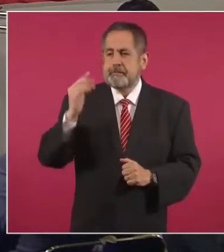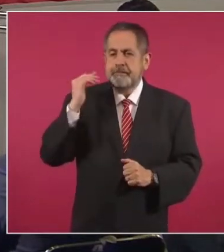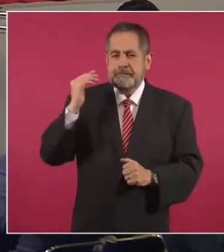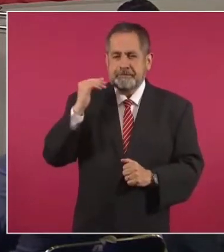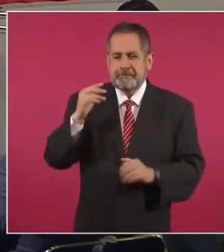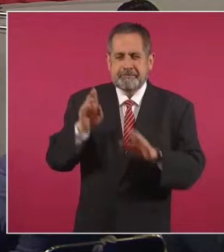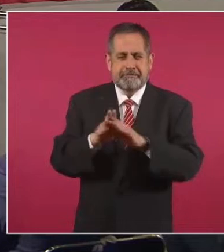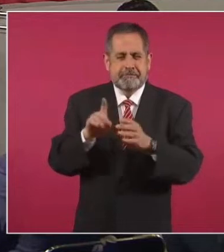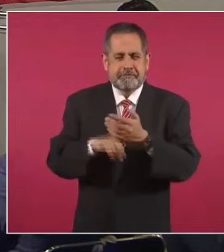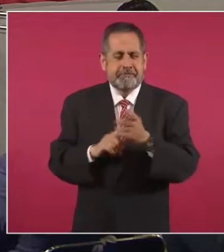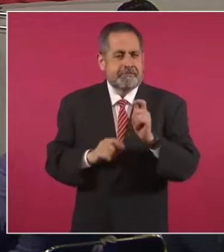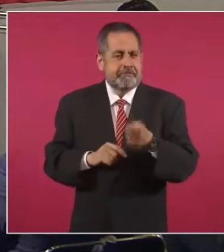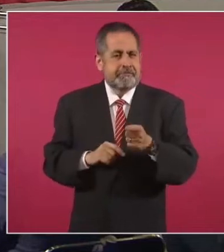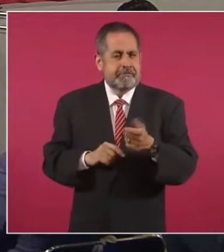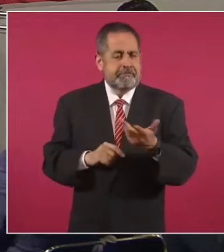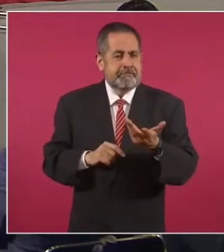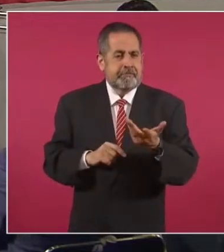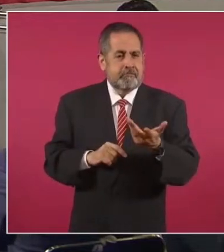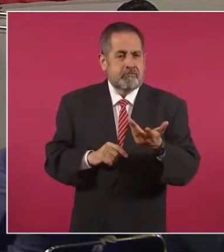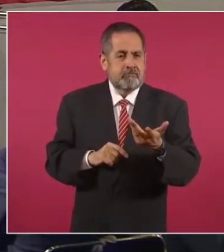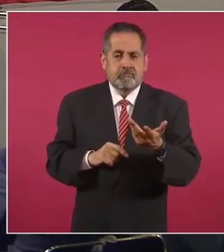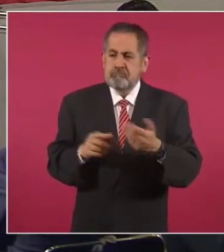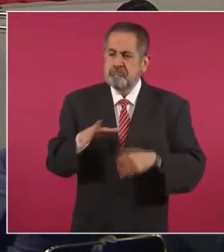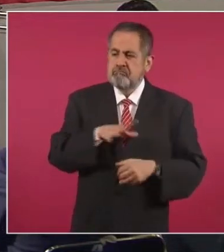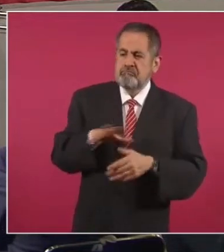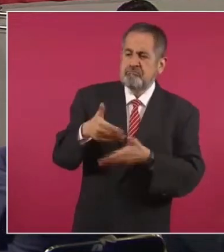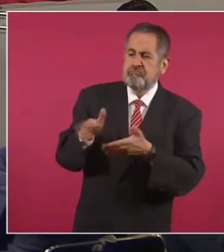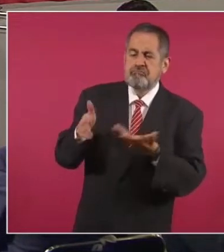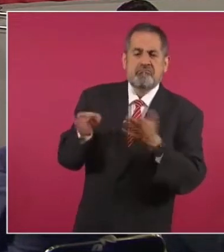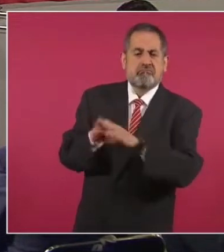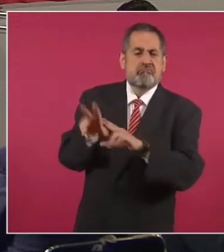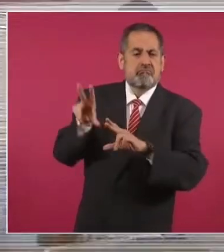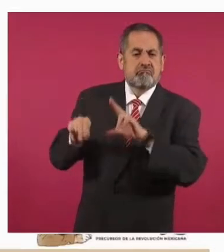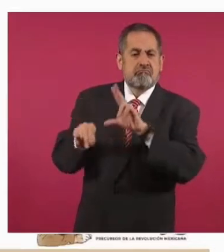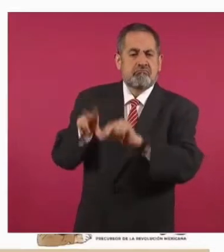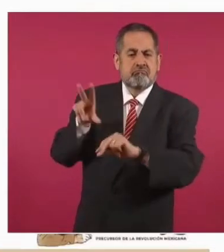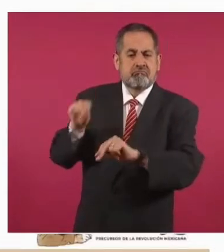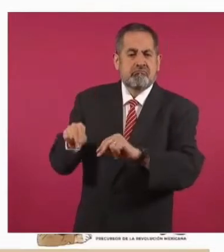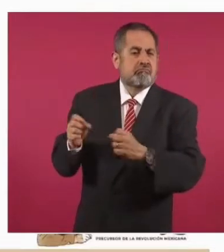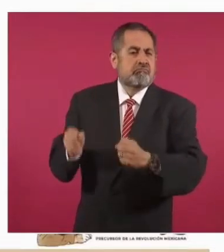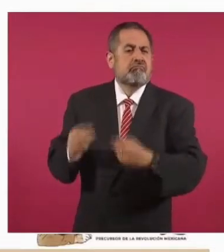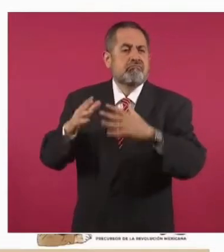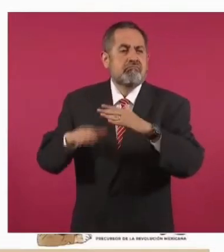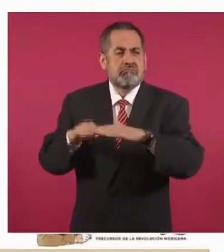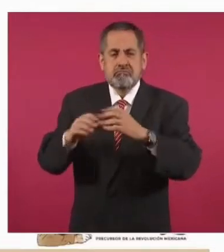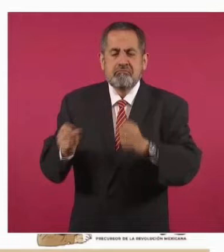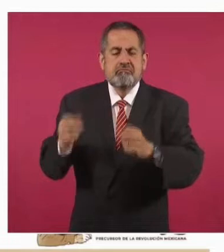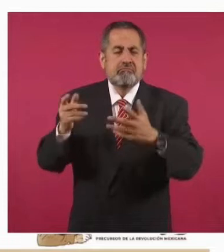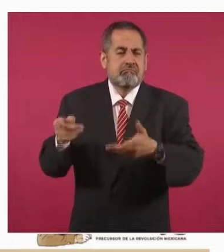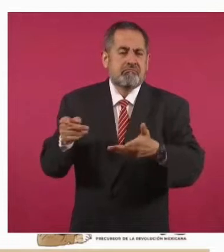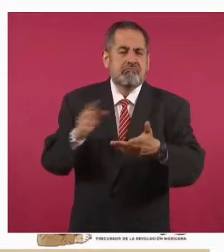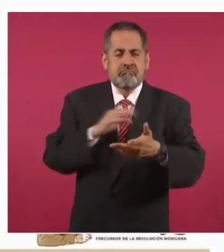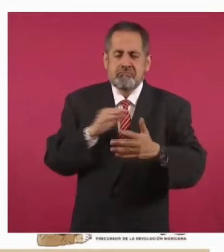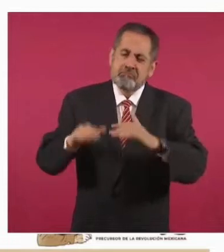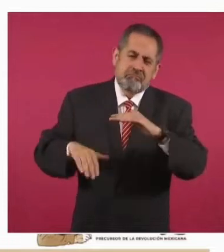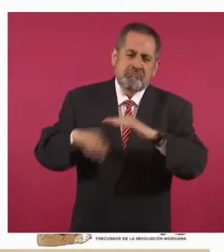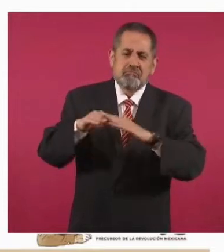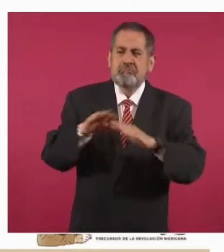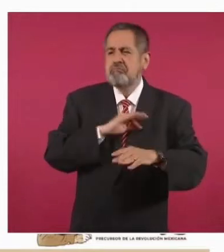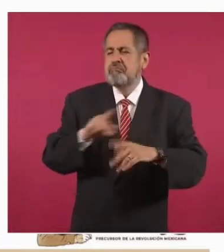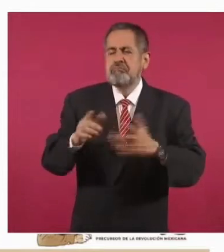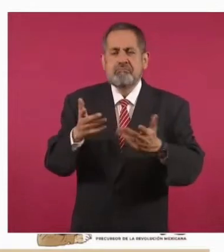años, el nivel de rechazo que había alcanzaba esos niveles,